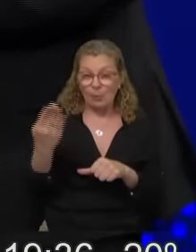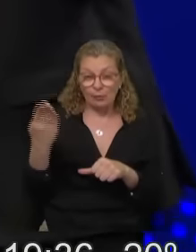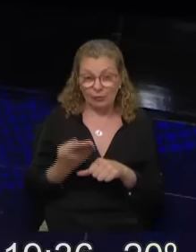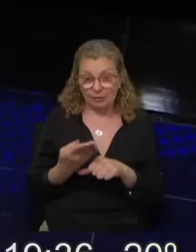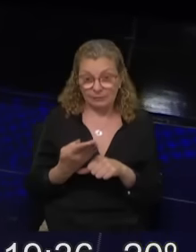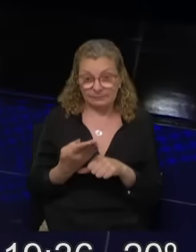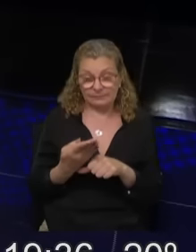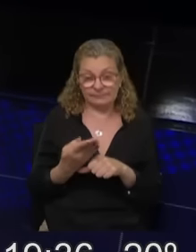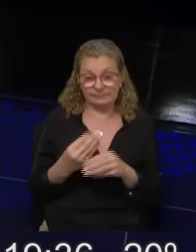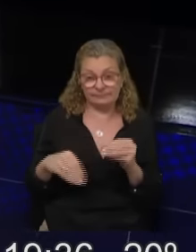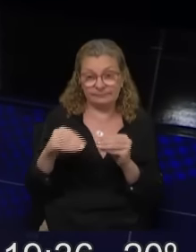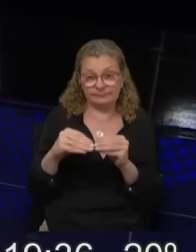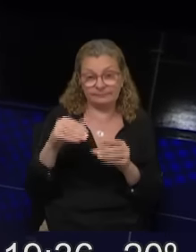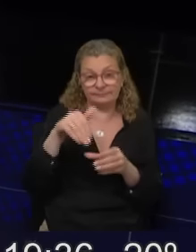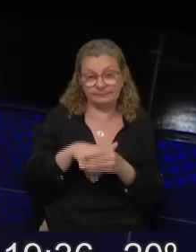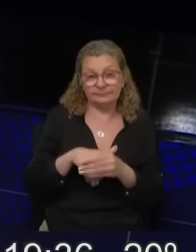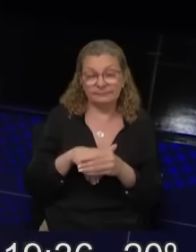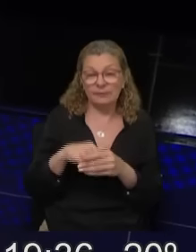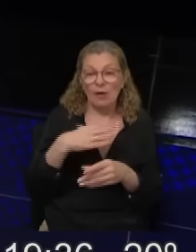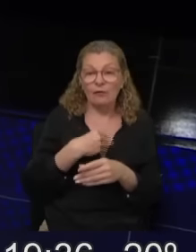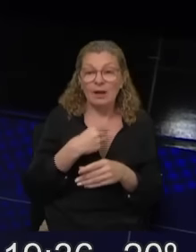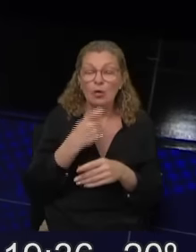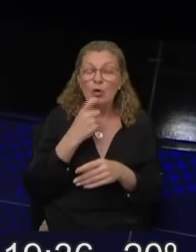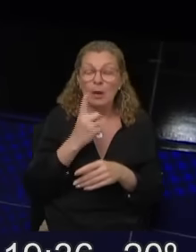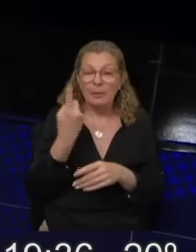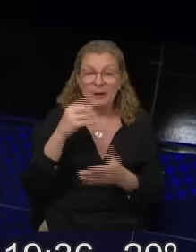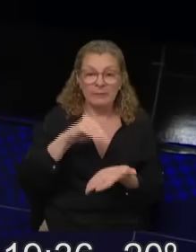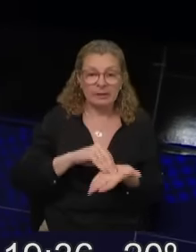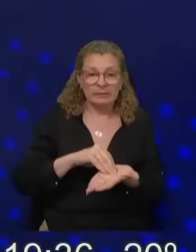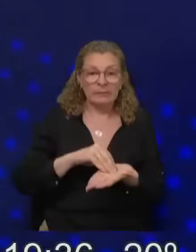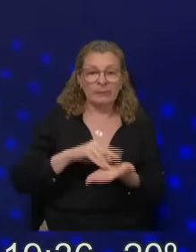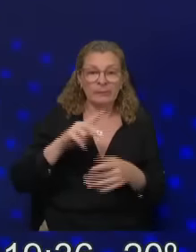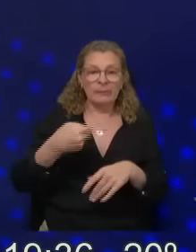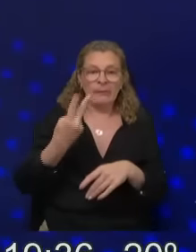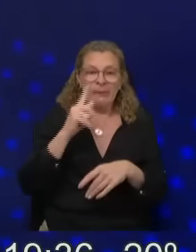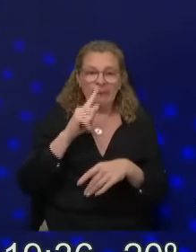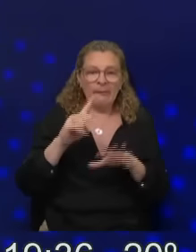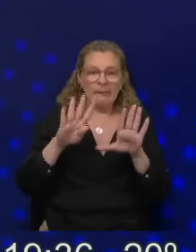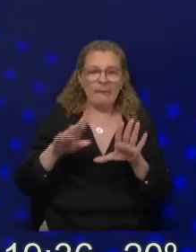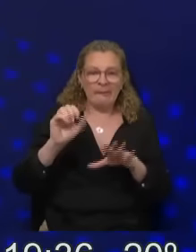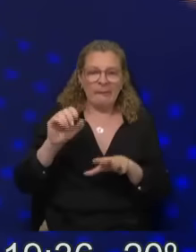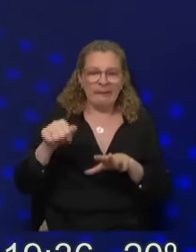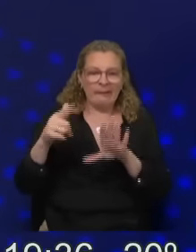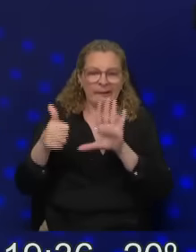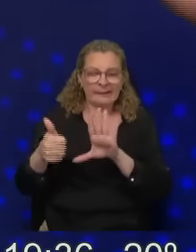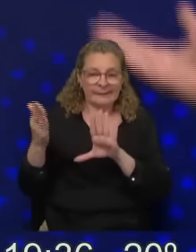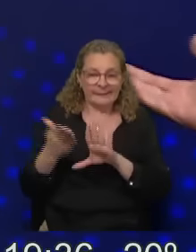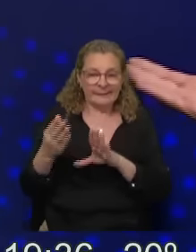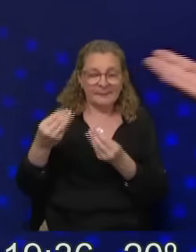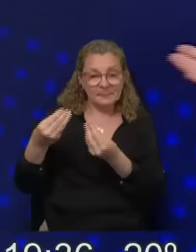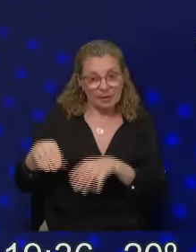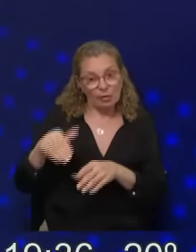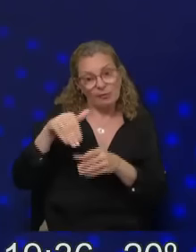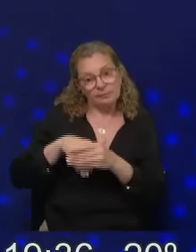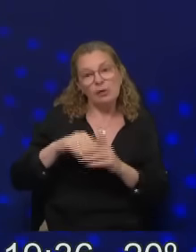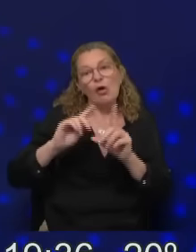1,1% si se sumaban los votos de ese entonces de blanco y colorados en primera vuelta. En el 2009 perdió 0,6% y perdió el